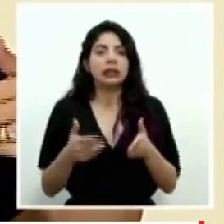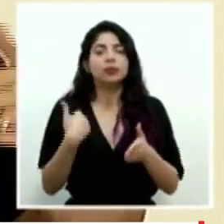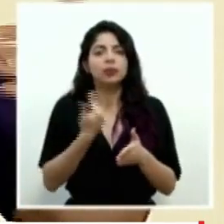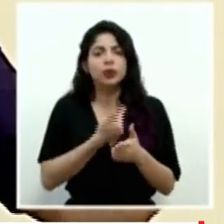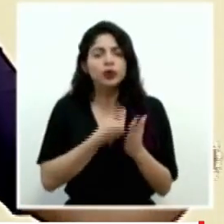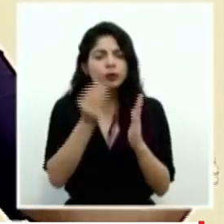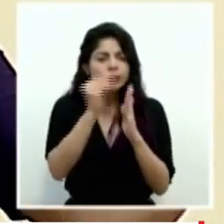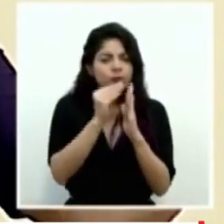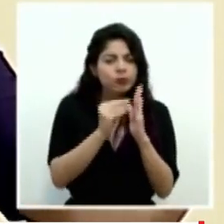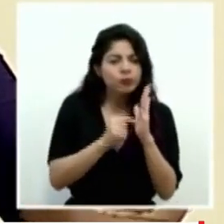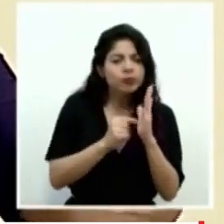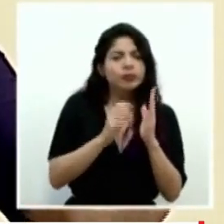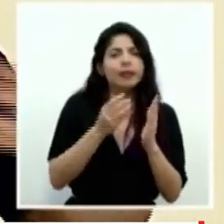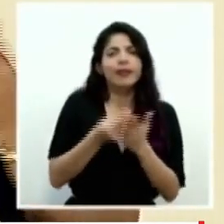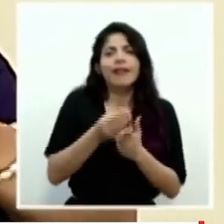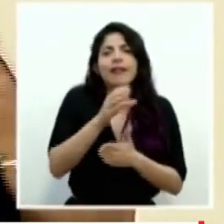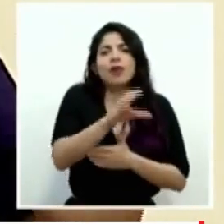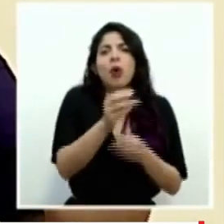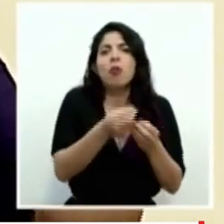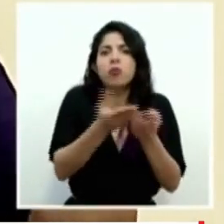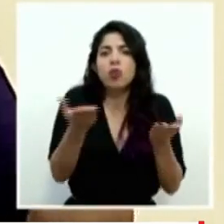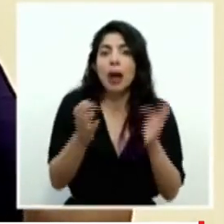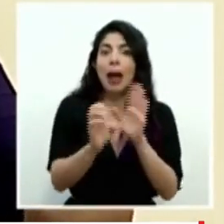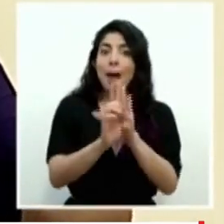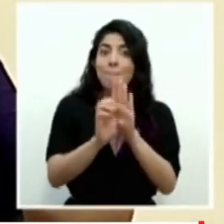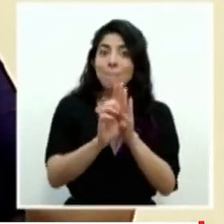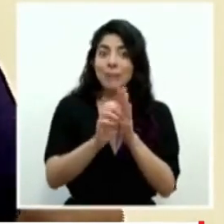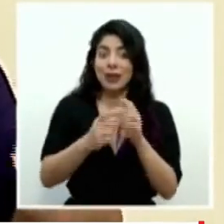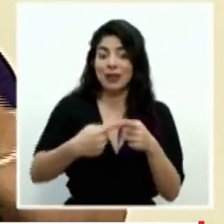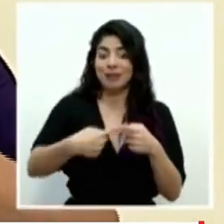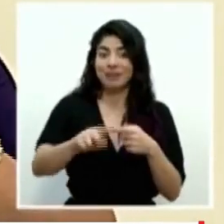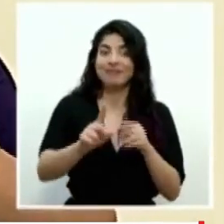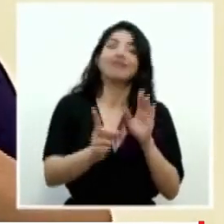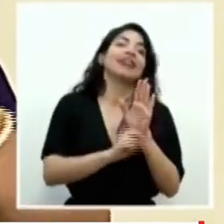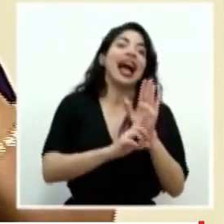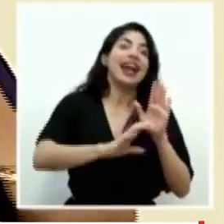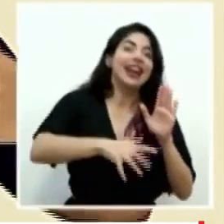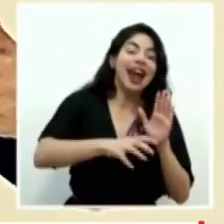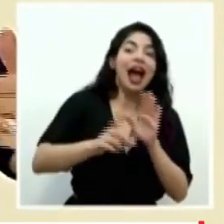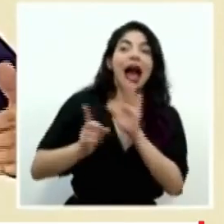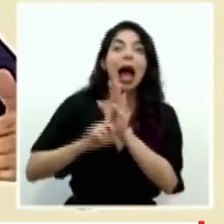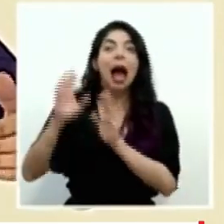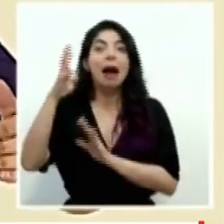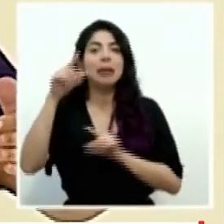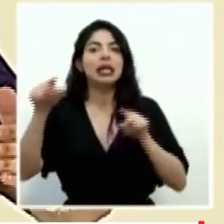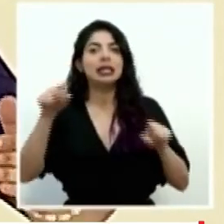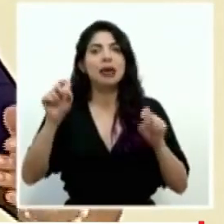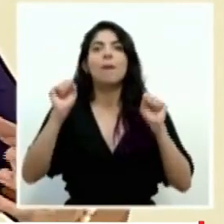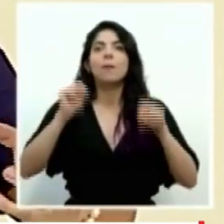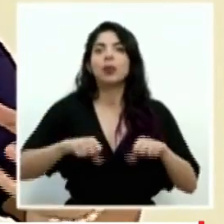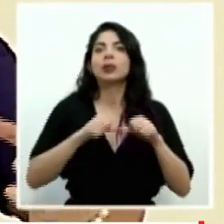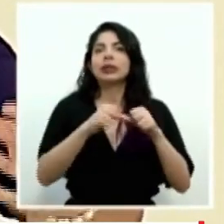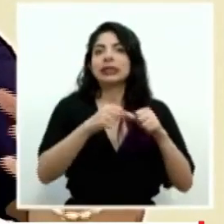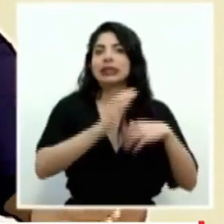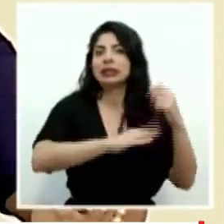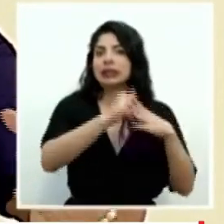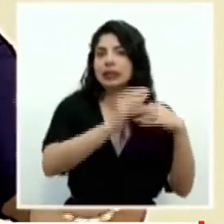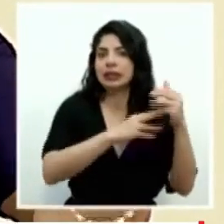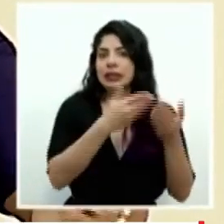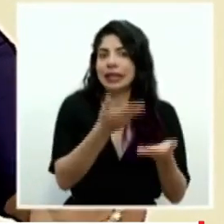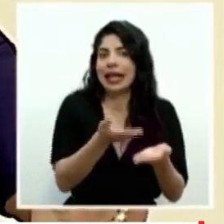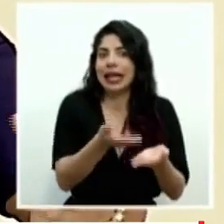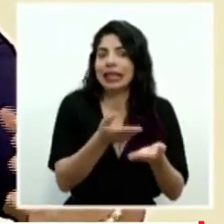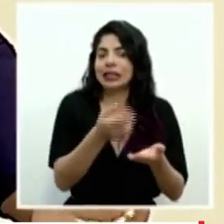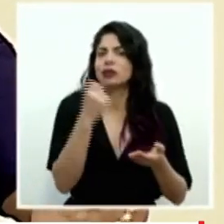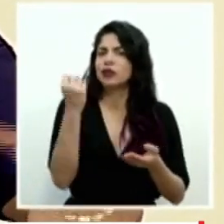las obras de inversión pública, por ejemplo, que ya ahora en esto, tanto en alerta naranja como en amarilla, pueden seguir su curso y que